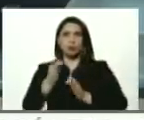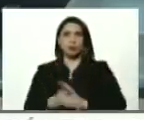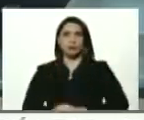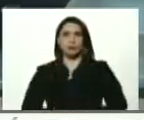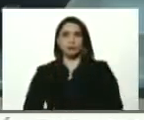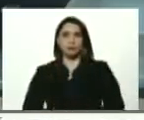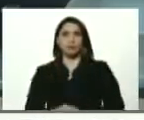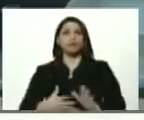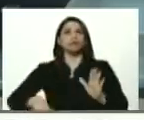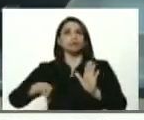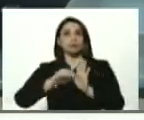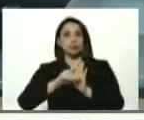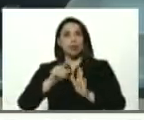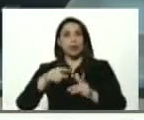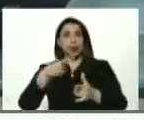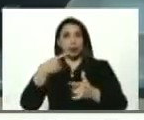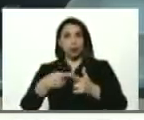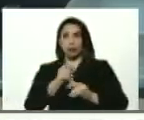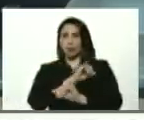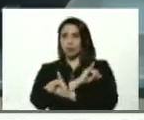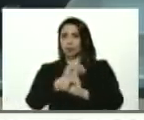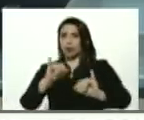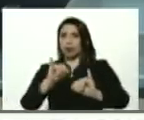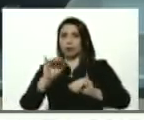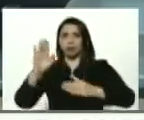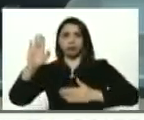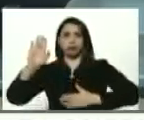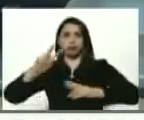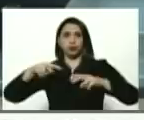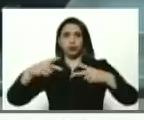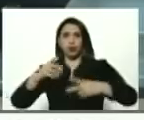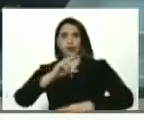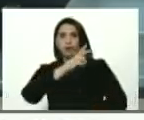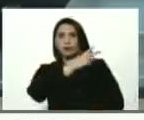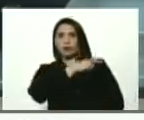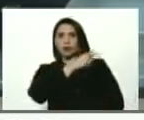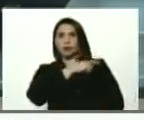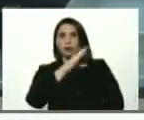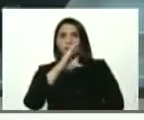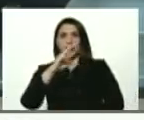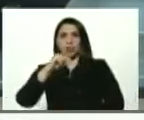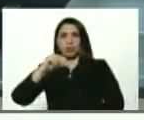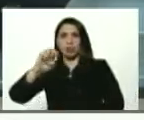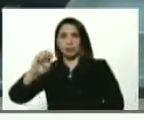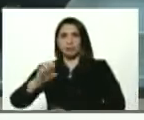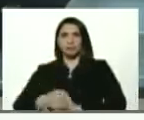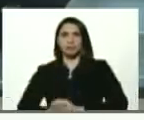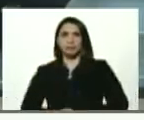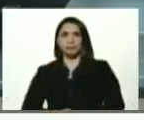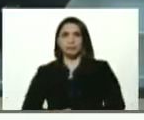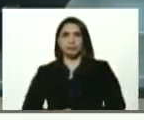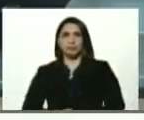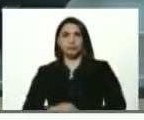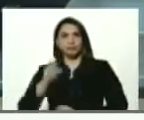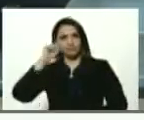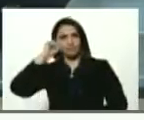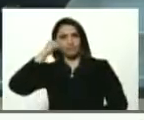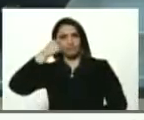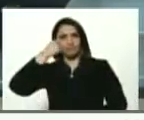Justicia. Ratificamos entonces que ya está juramentada la nueva directiva del Consejo Nacional Electoral.